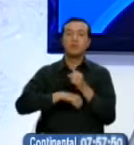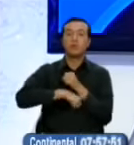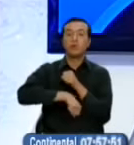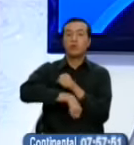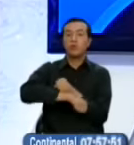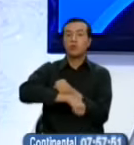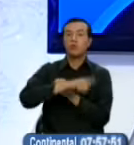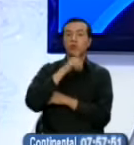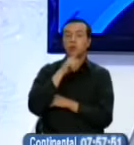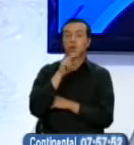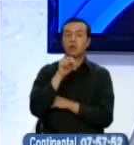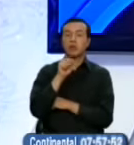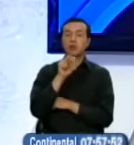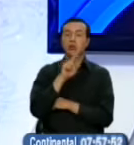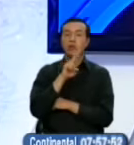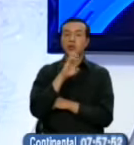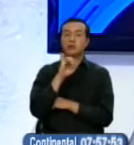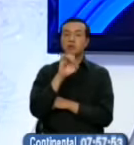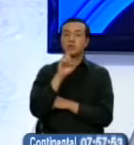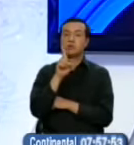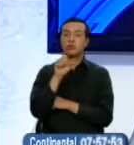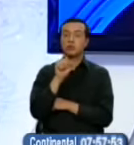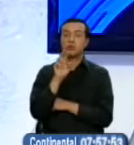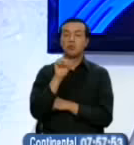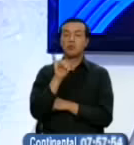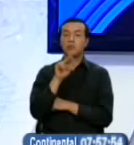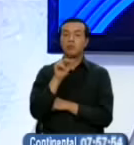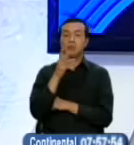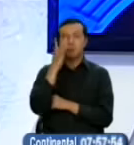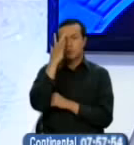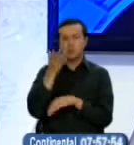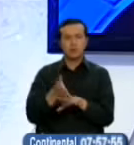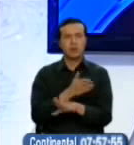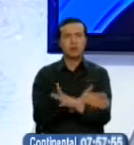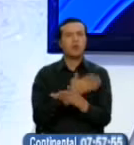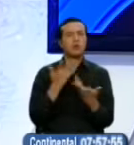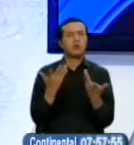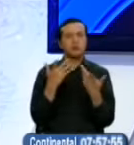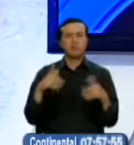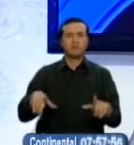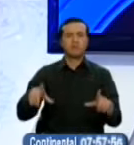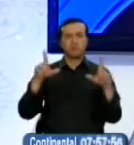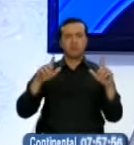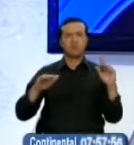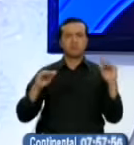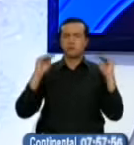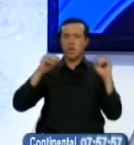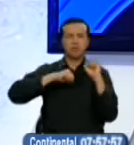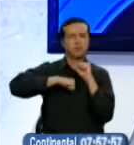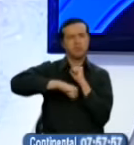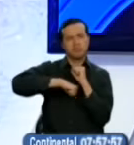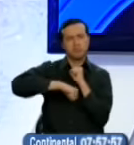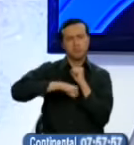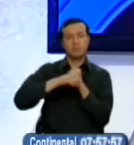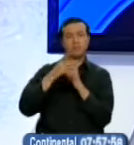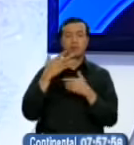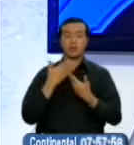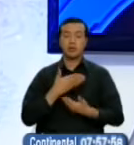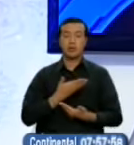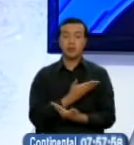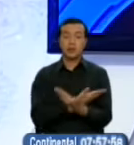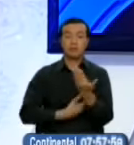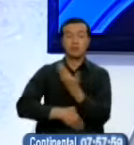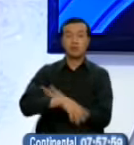Se trata de Narciso Mina, quien en su momento pues consiguió precisamente ese membrete, el de mayor romperredes del fútbol ecuatoriano, con la camiseta